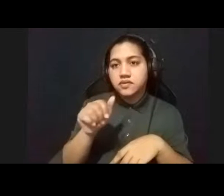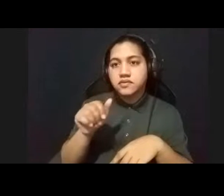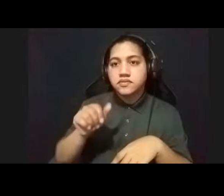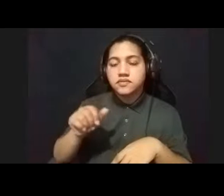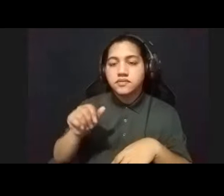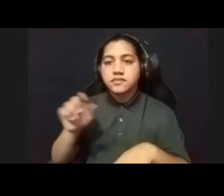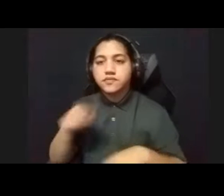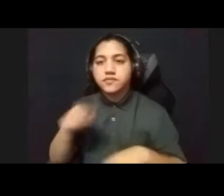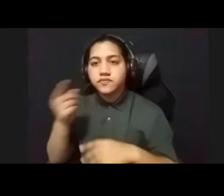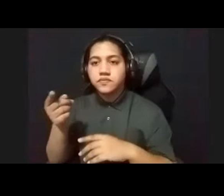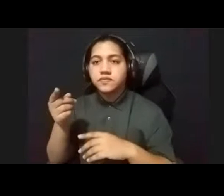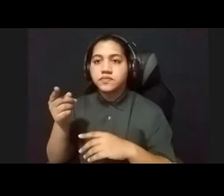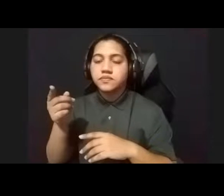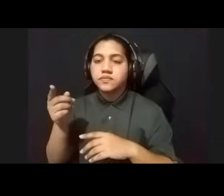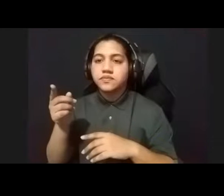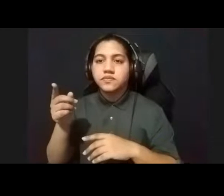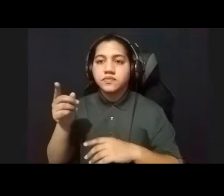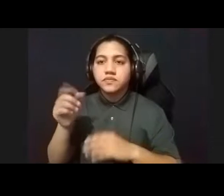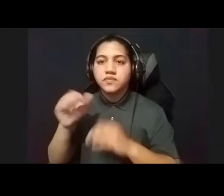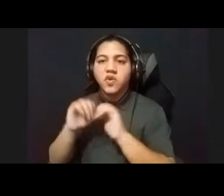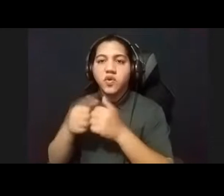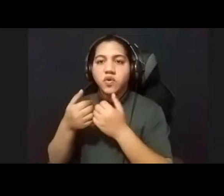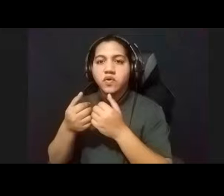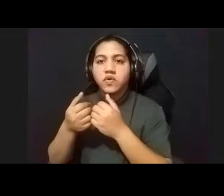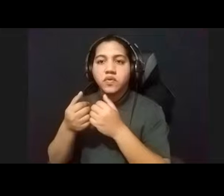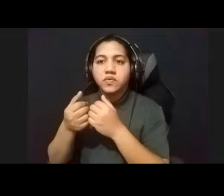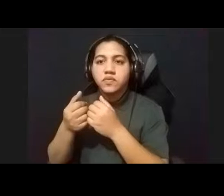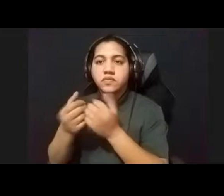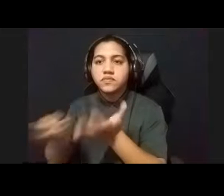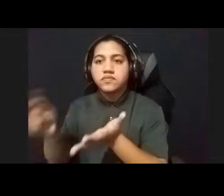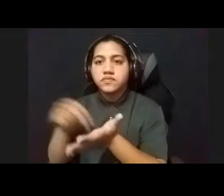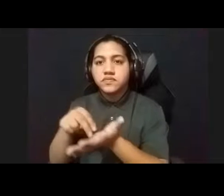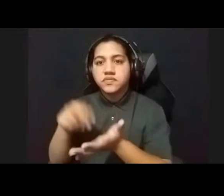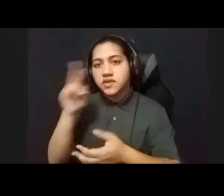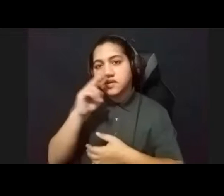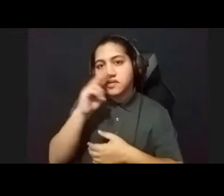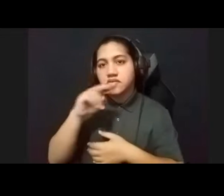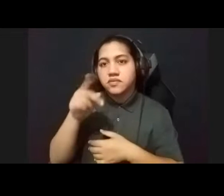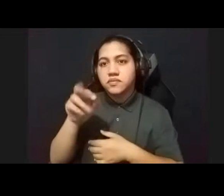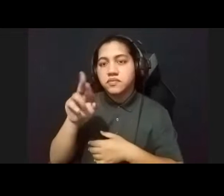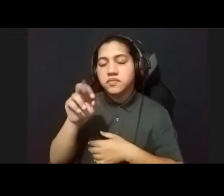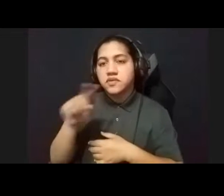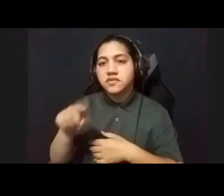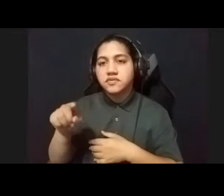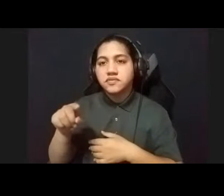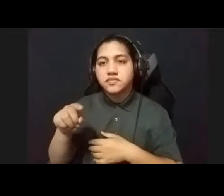el otro se llama Cómo revivió el ratoncito Pérez. De cómo